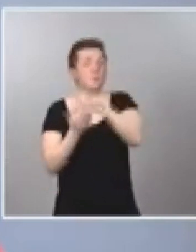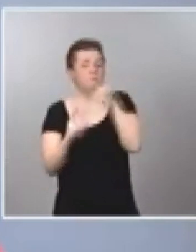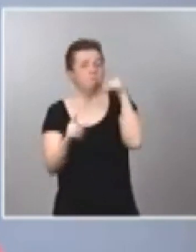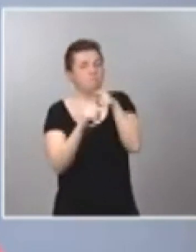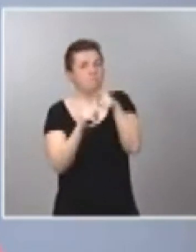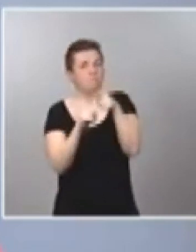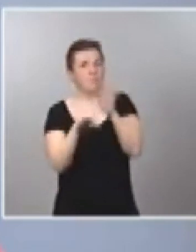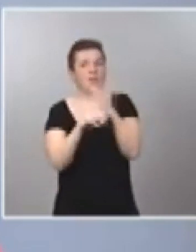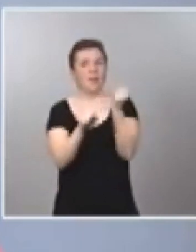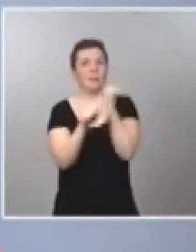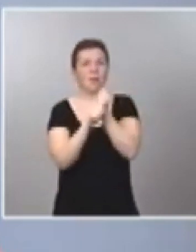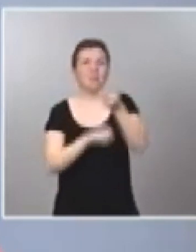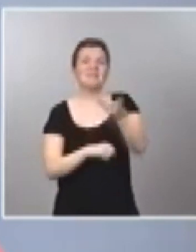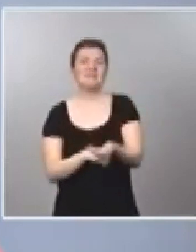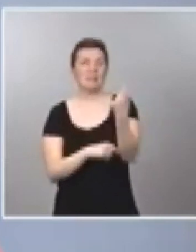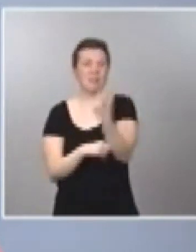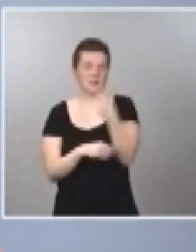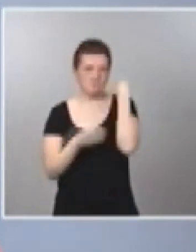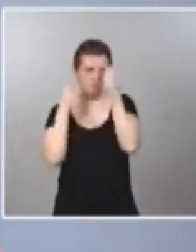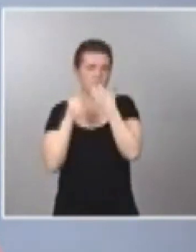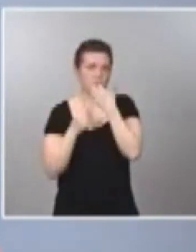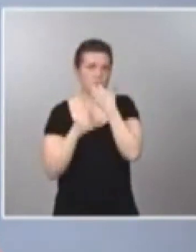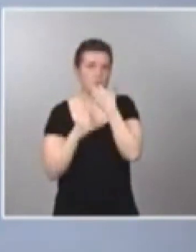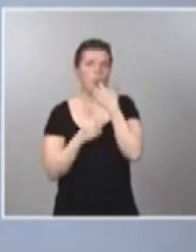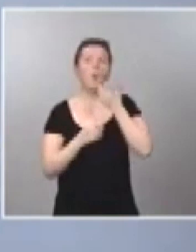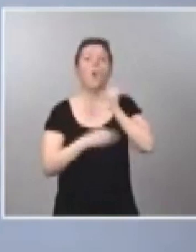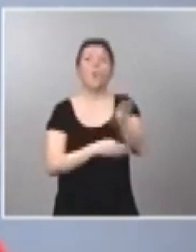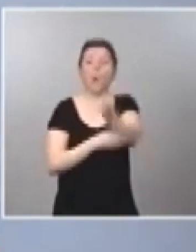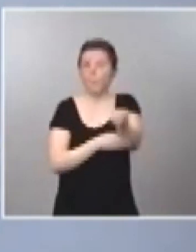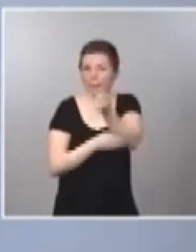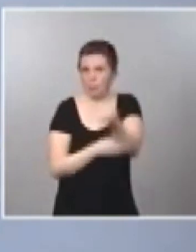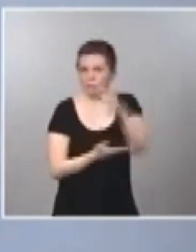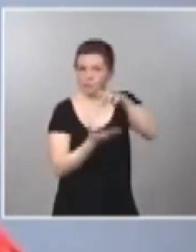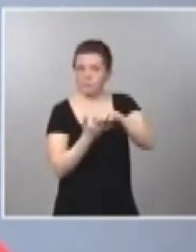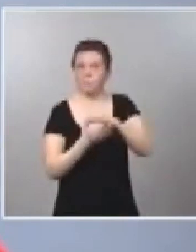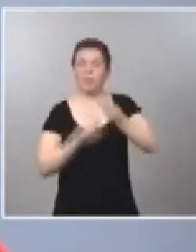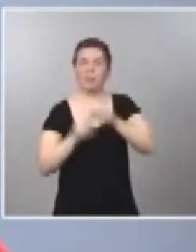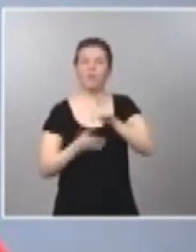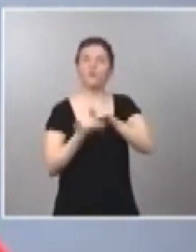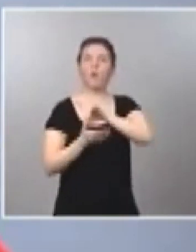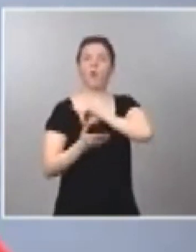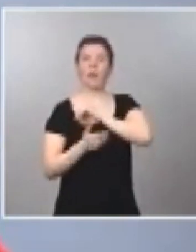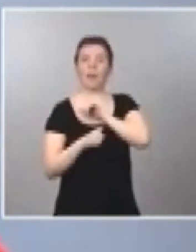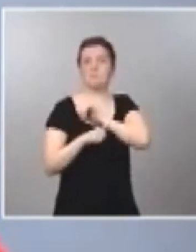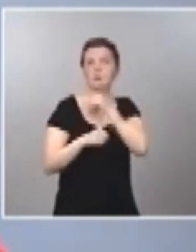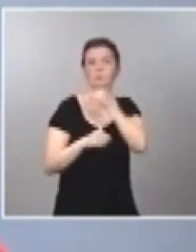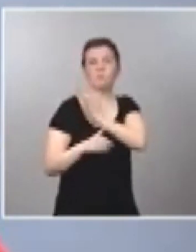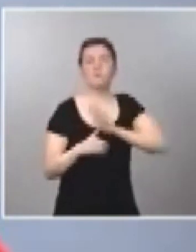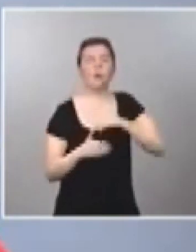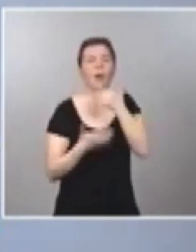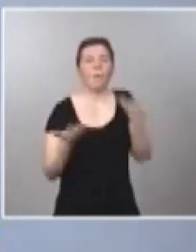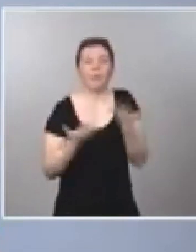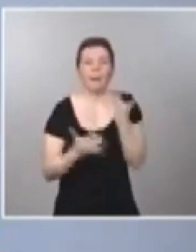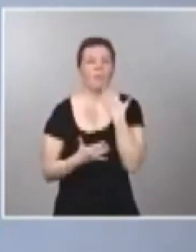trabajadores esenciales. Pensemos en un parque de bomberos, por ejemplo, que están haciendo guardia, esperando, pues tienen que ir a alguna emergencia